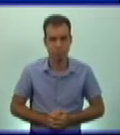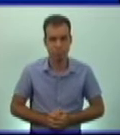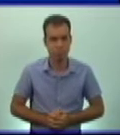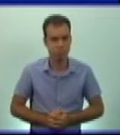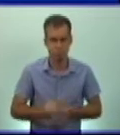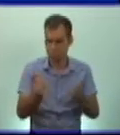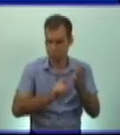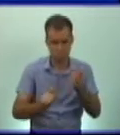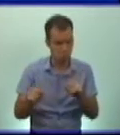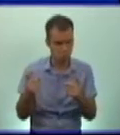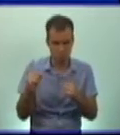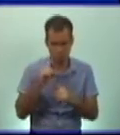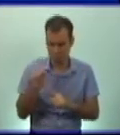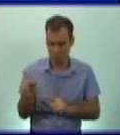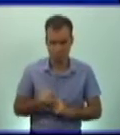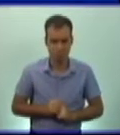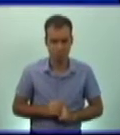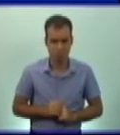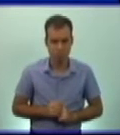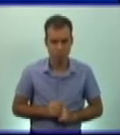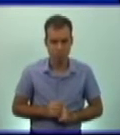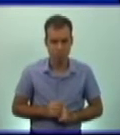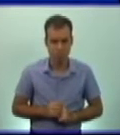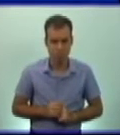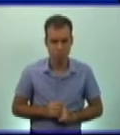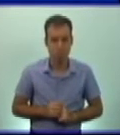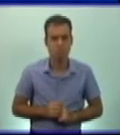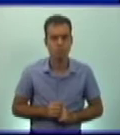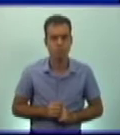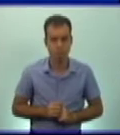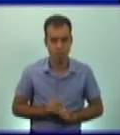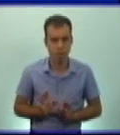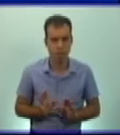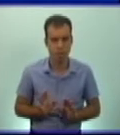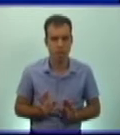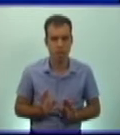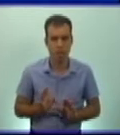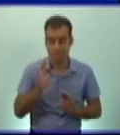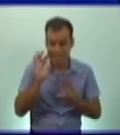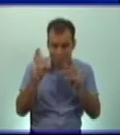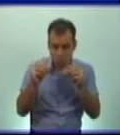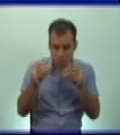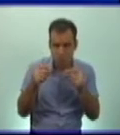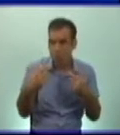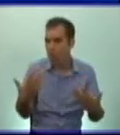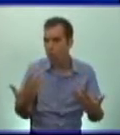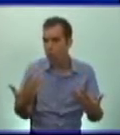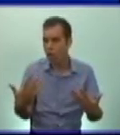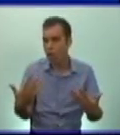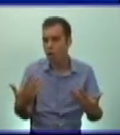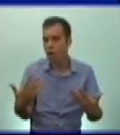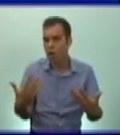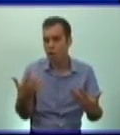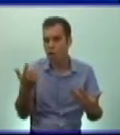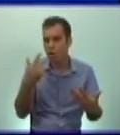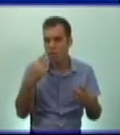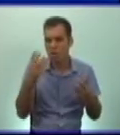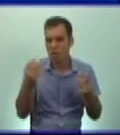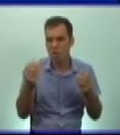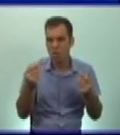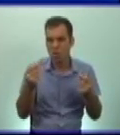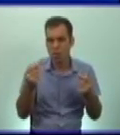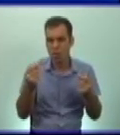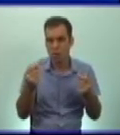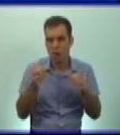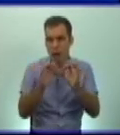que lo copien. Ahora bien, desde el punto de vista cuantitativo, en términos de número de partículas,